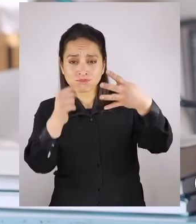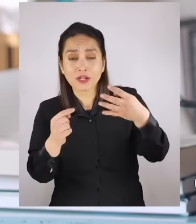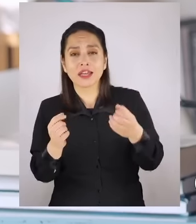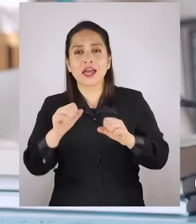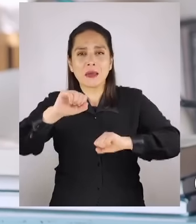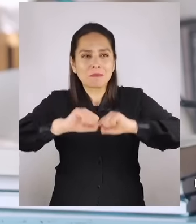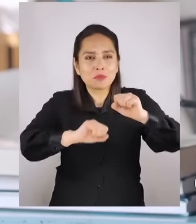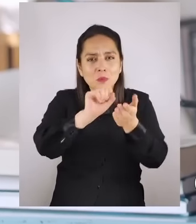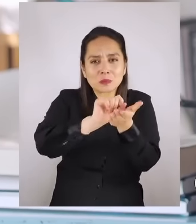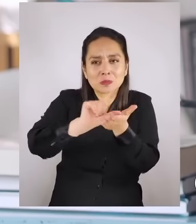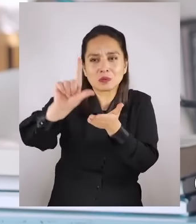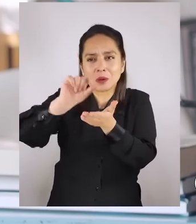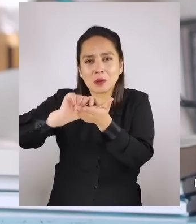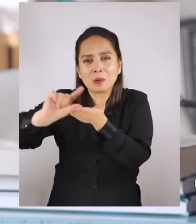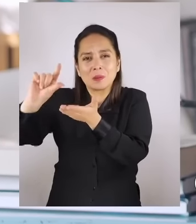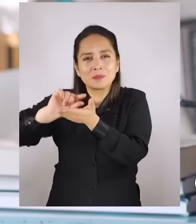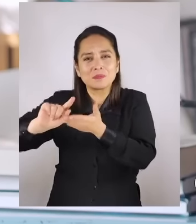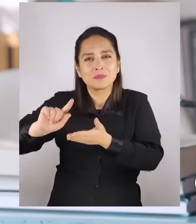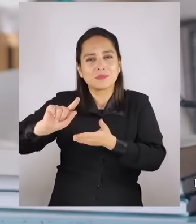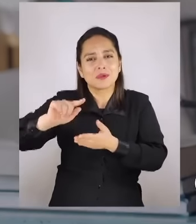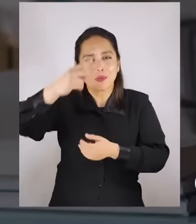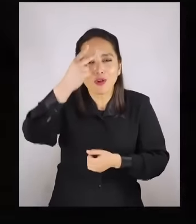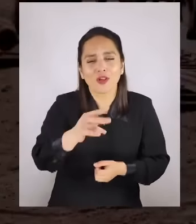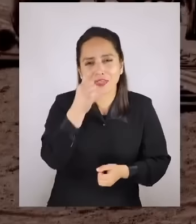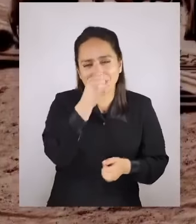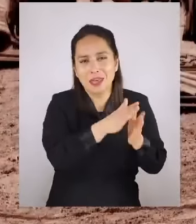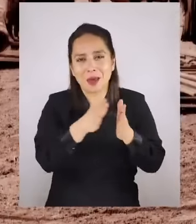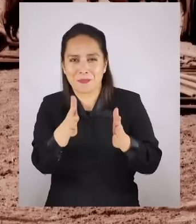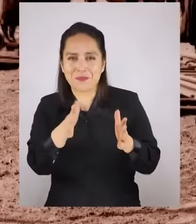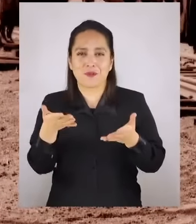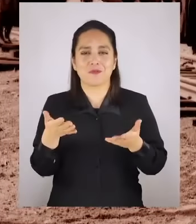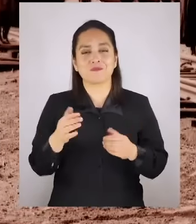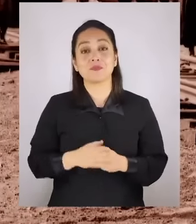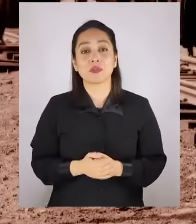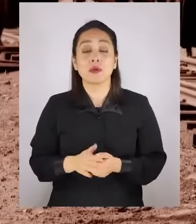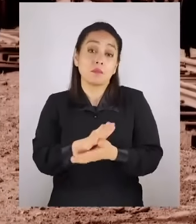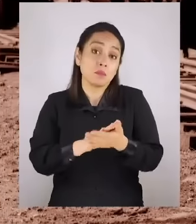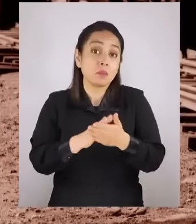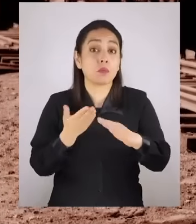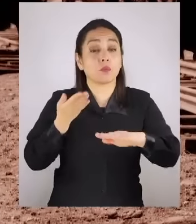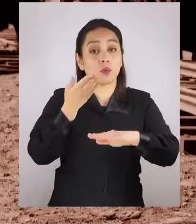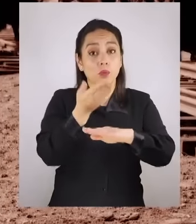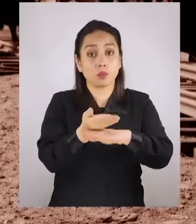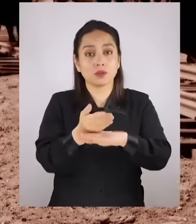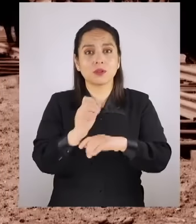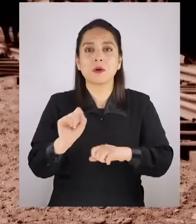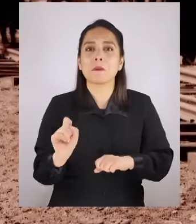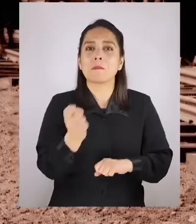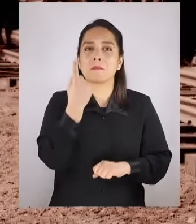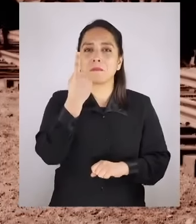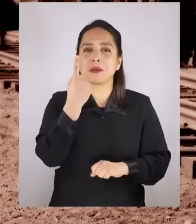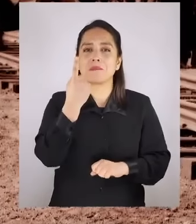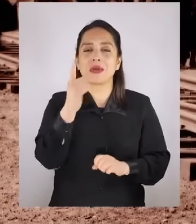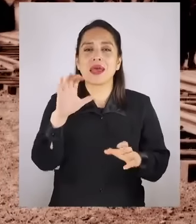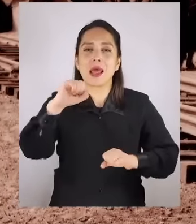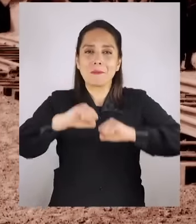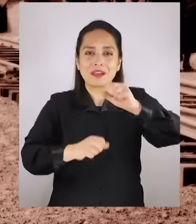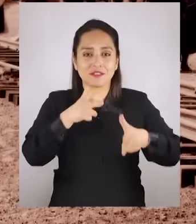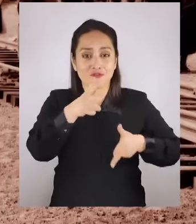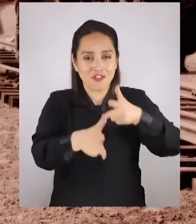emprendimientos muy propios del periodo. Entre ellos, propuso la primera línea de ferrocarril en